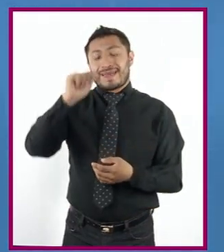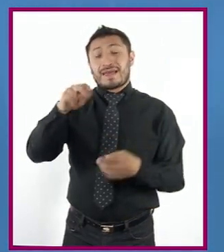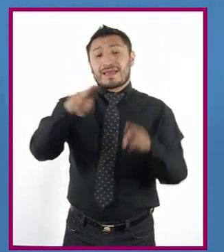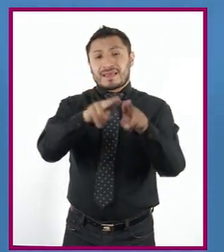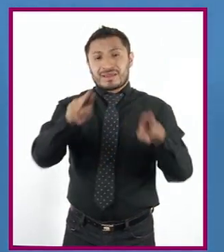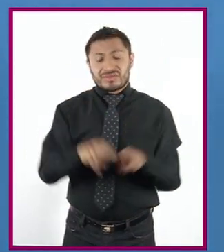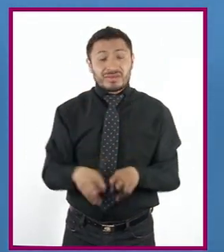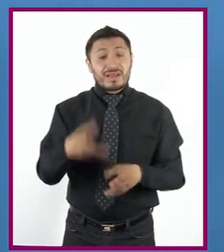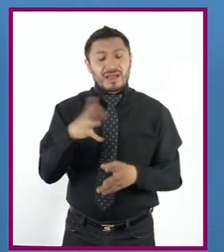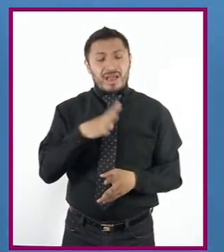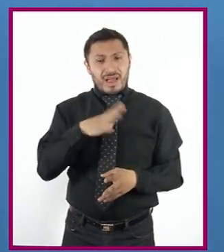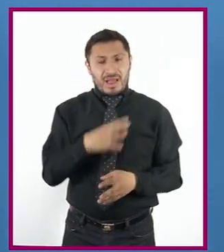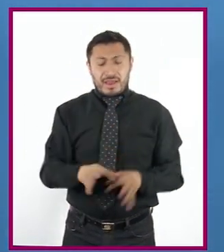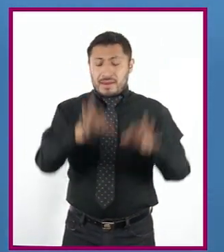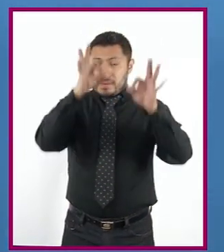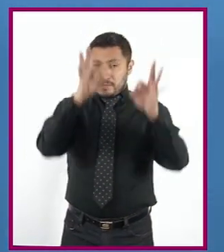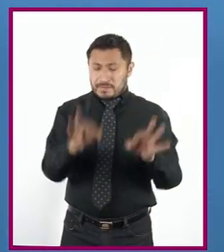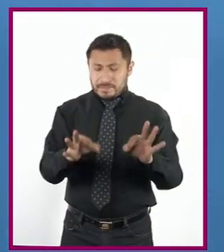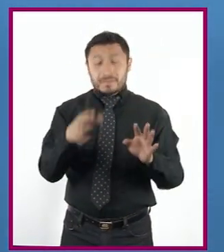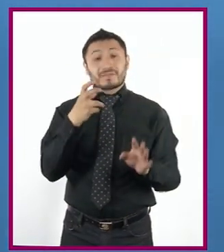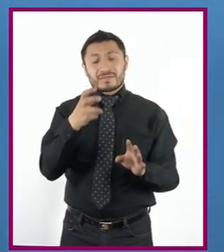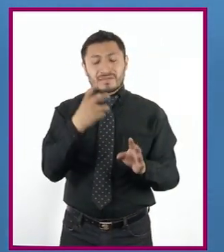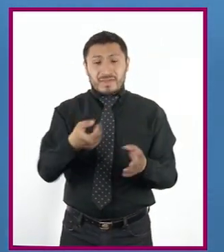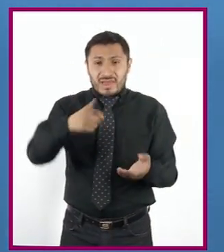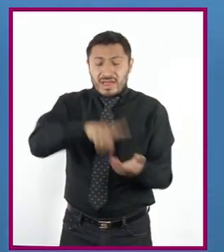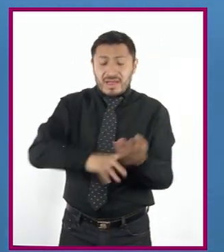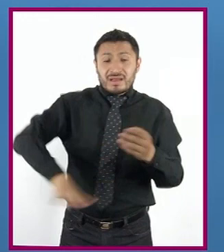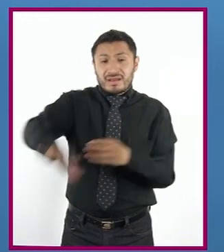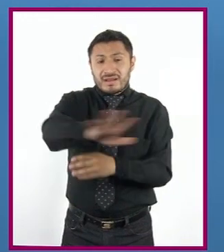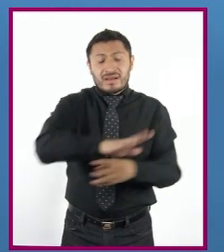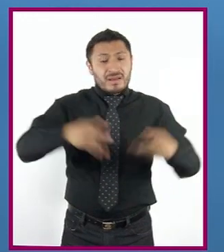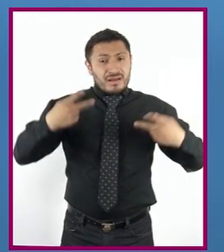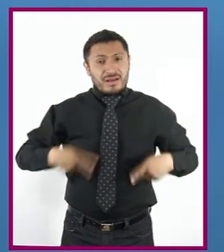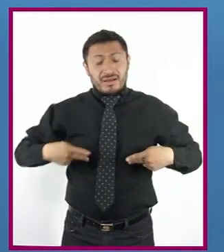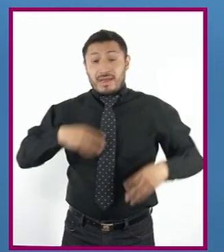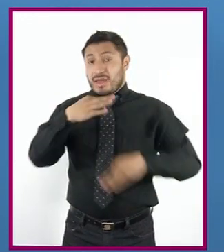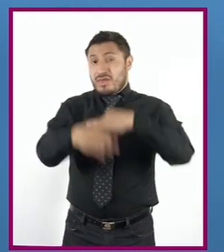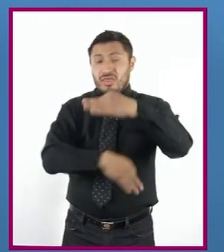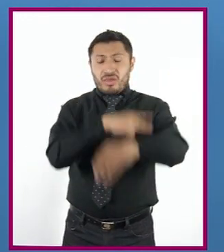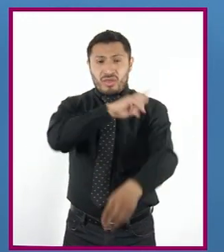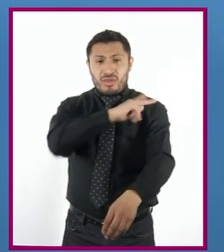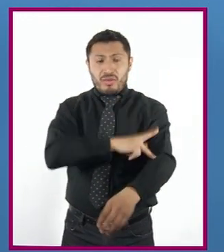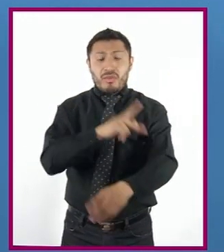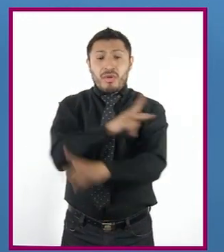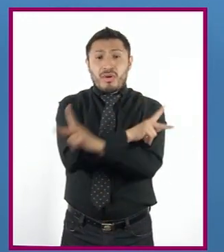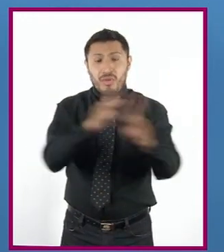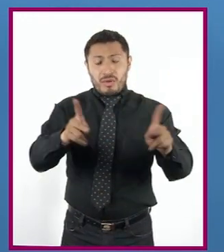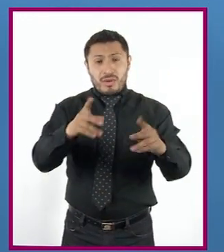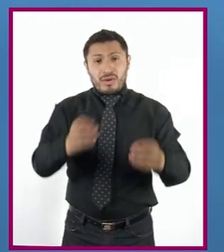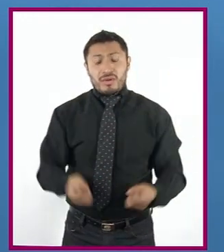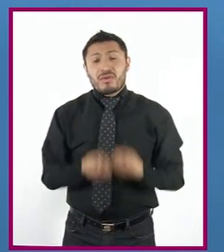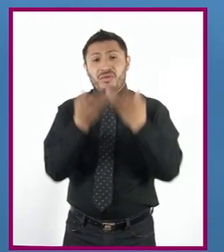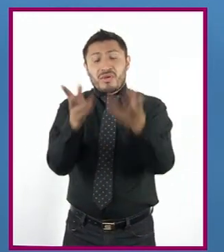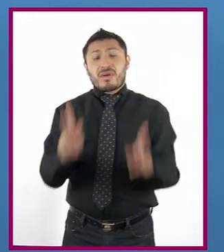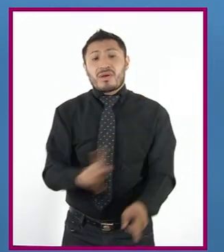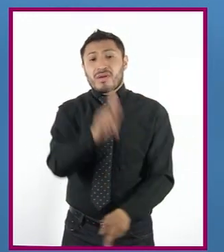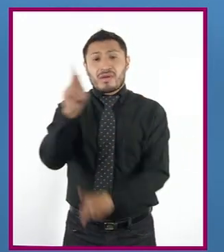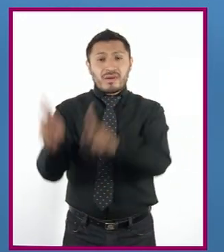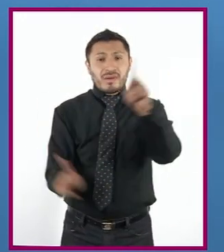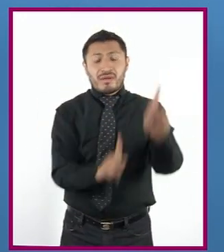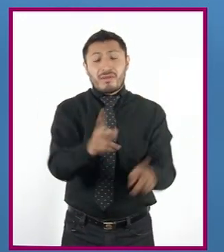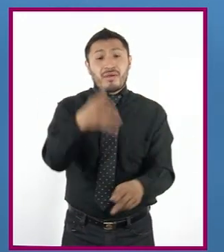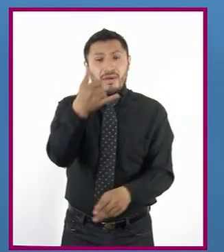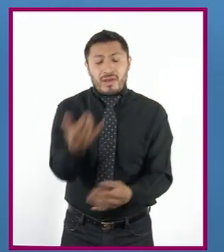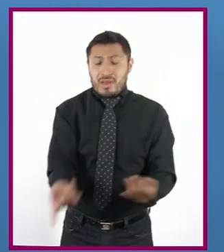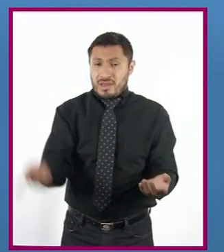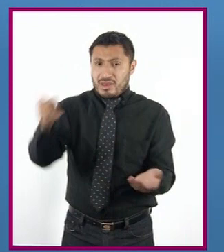reside esencial y originariamente en el pueblo. Todo poder público dimana del pueblo y se instituye